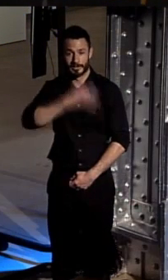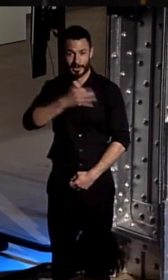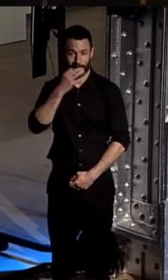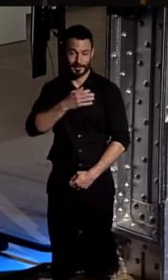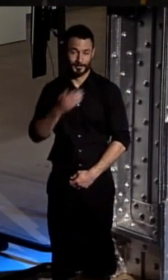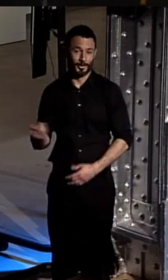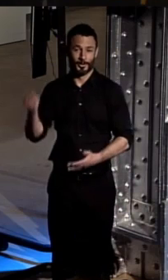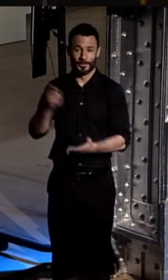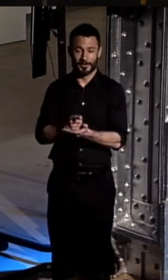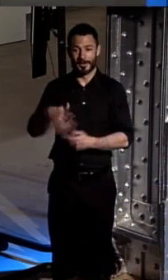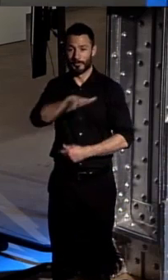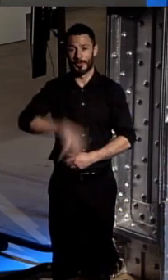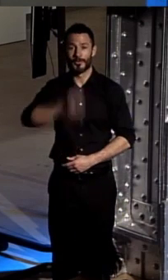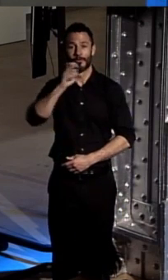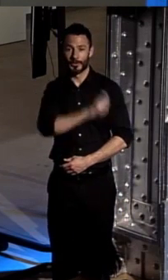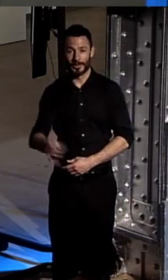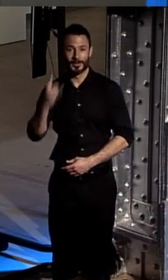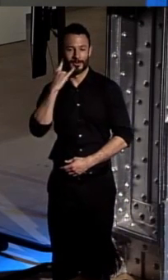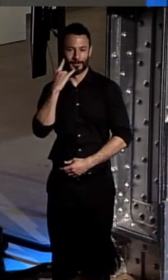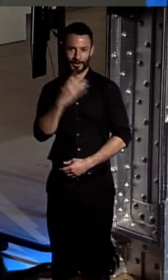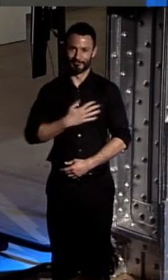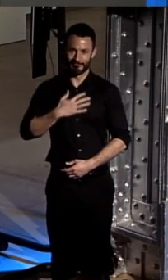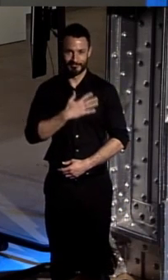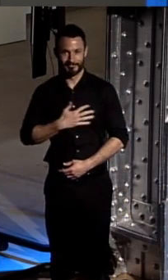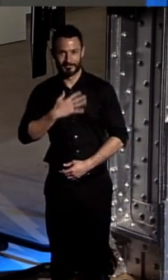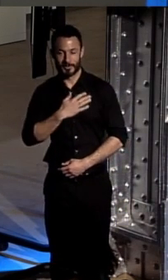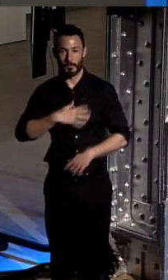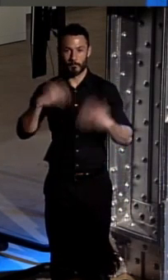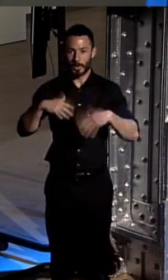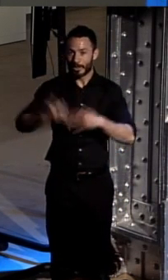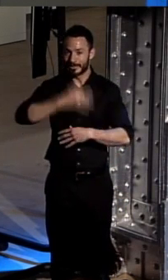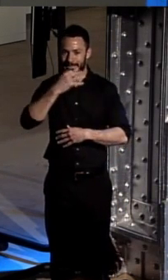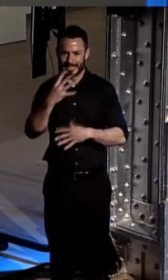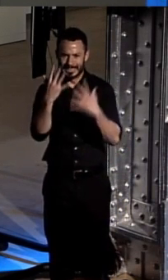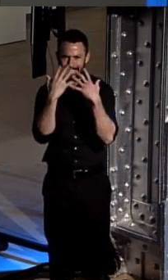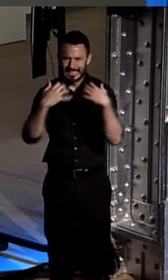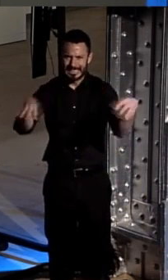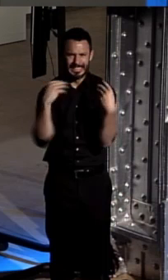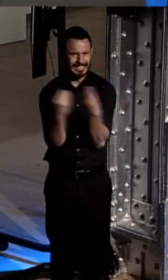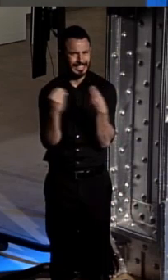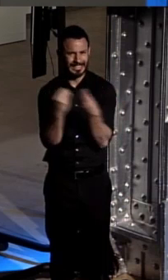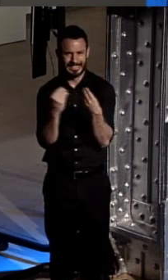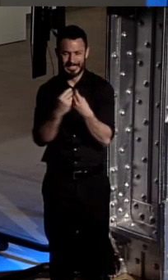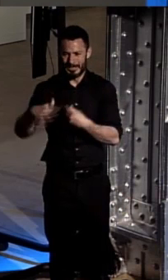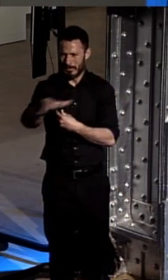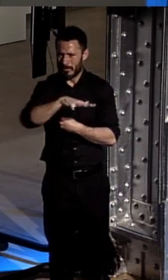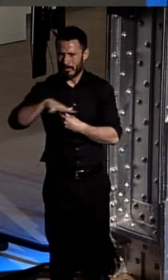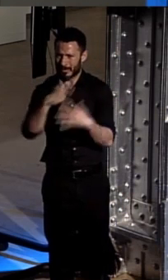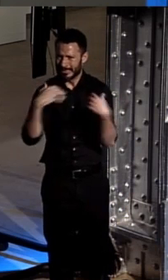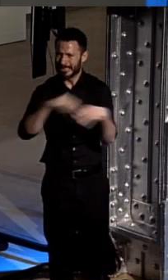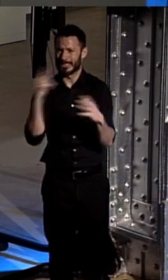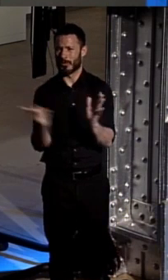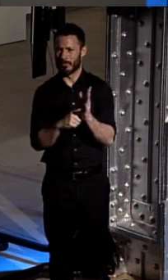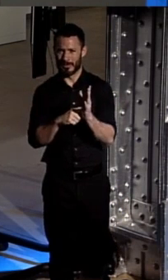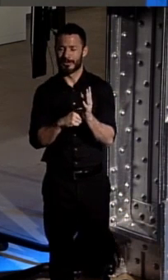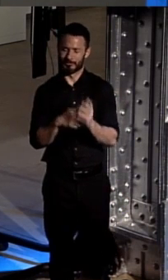Bienvenidos un día más al espacio de Fundación Telefónica. Da gusto, ¿eh? Miércoles por la tarde y está lleno este espacio, este auditorio. Así